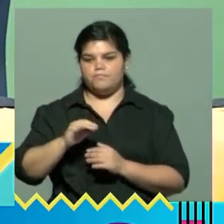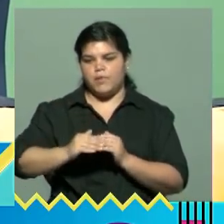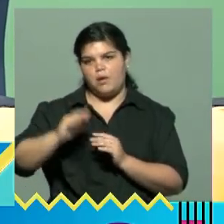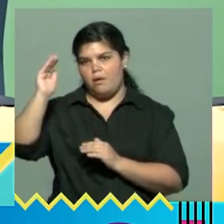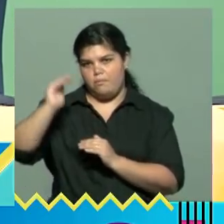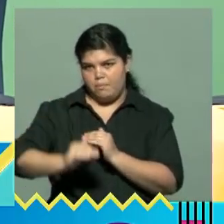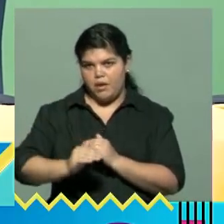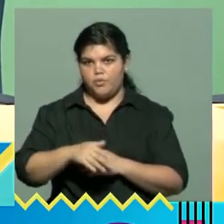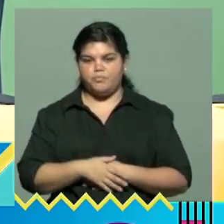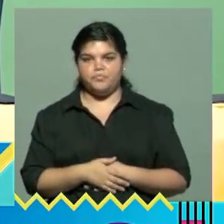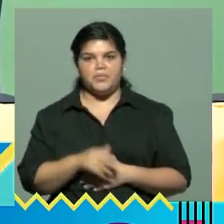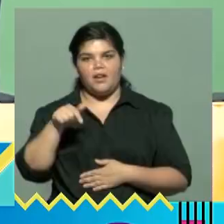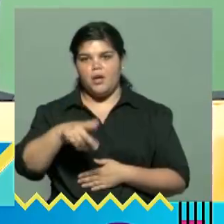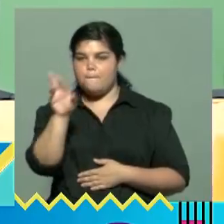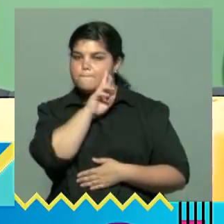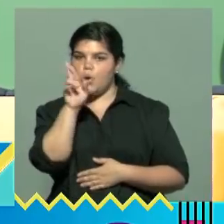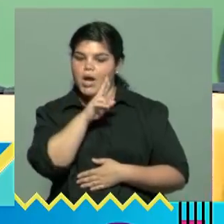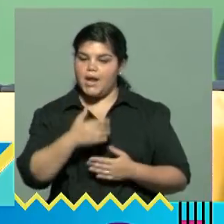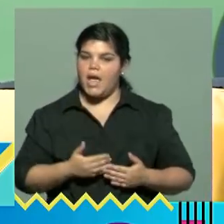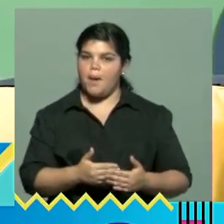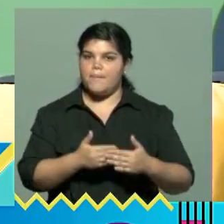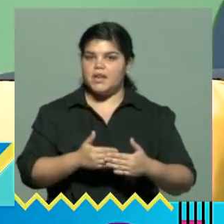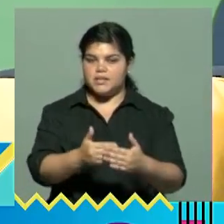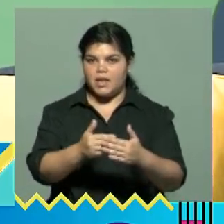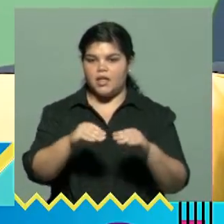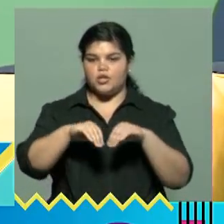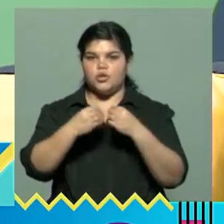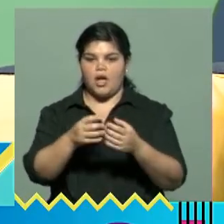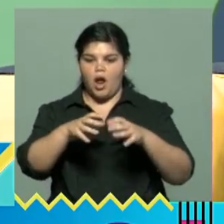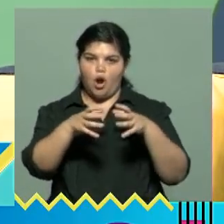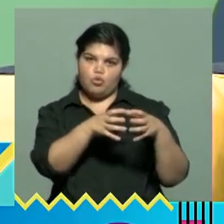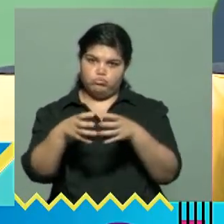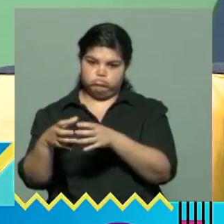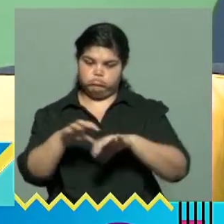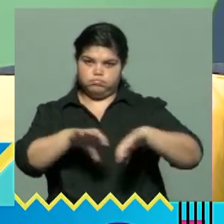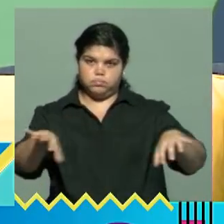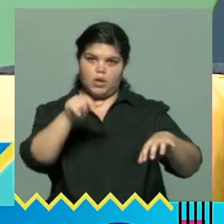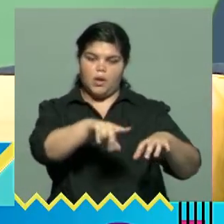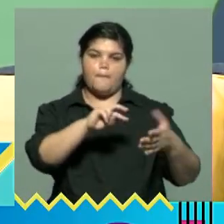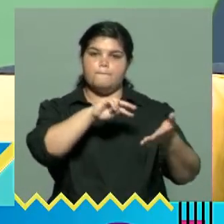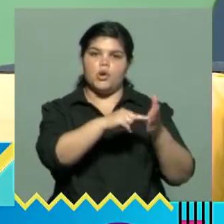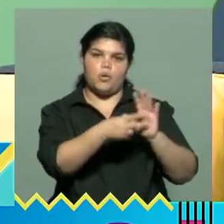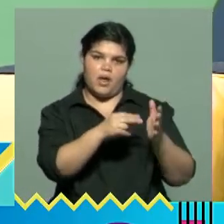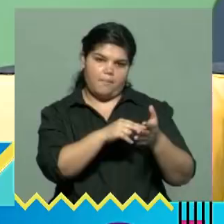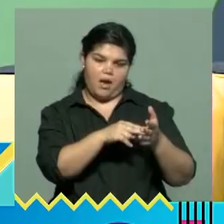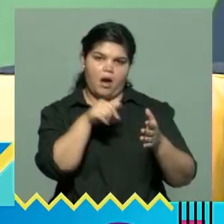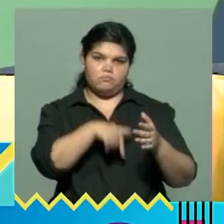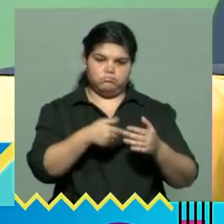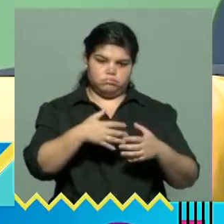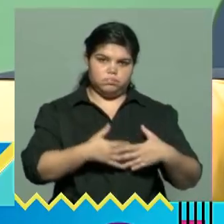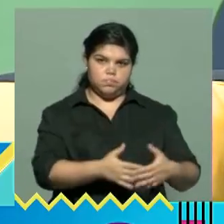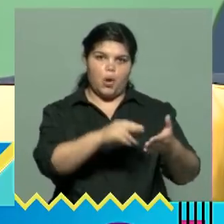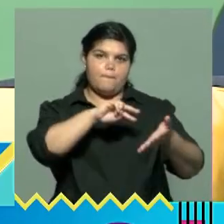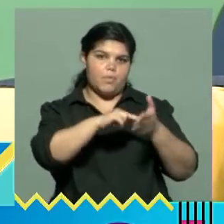de mortalidad de mujeres embarazadas se dividen en dos grandes grupos: causas obstétricas directas, es decir,